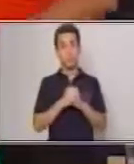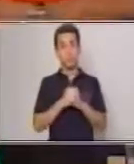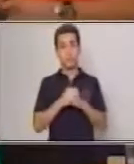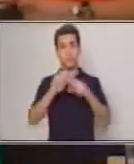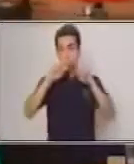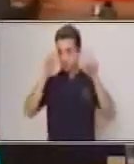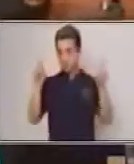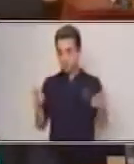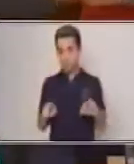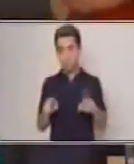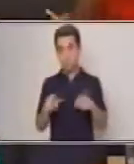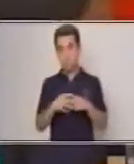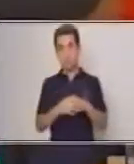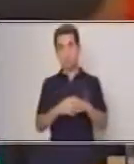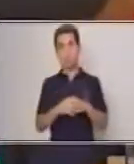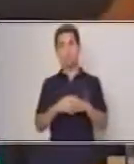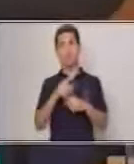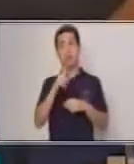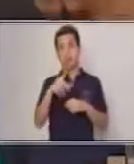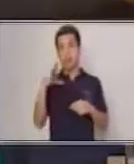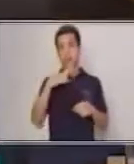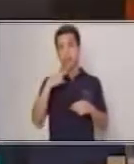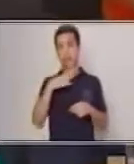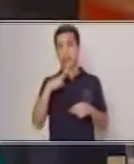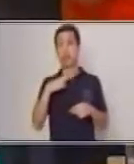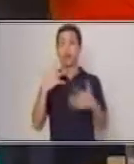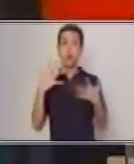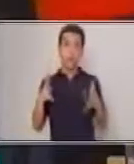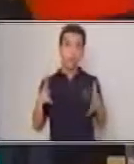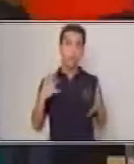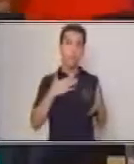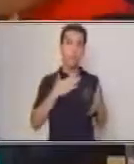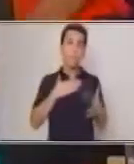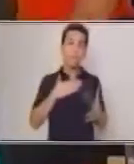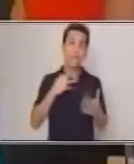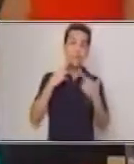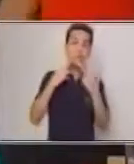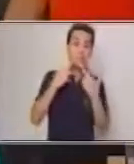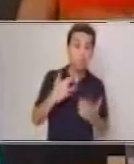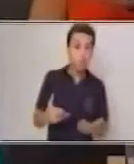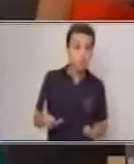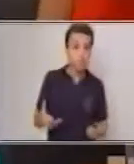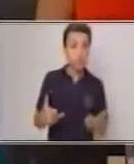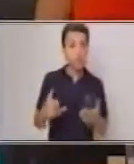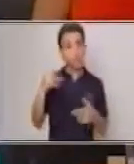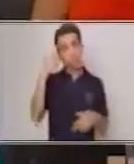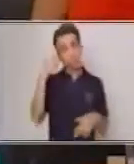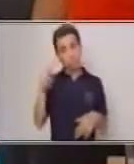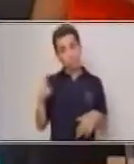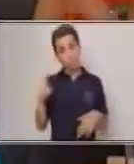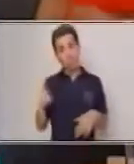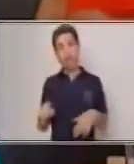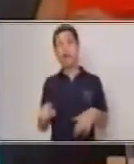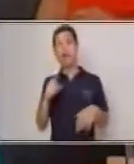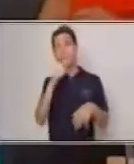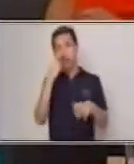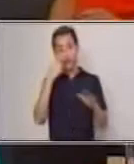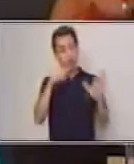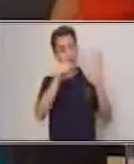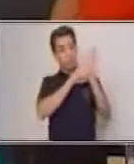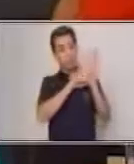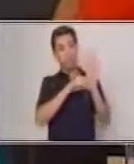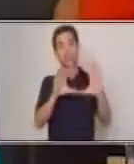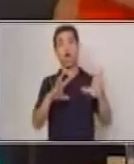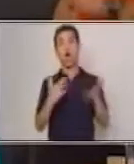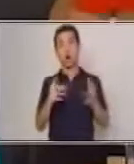Cerramos paréntesis y logramos ahí entonces sacar nuestra respuesta de una diferencia de